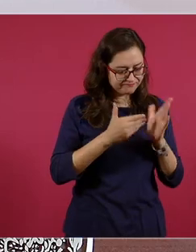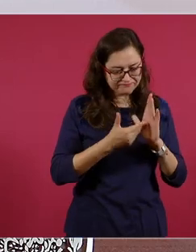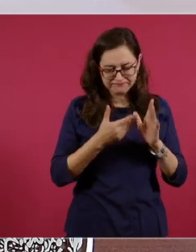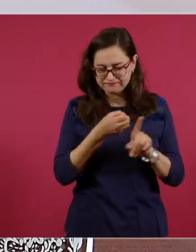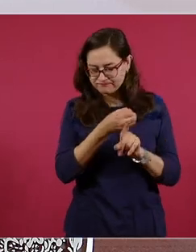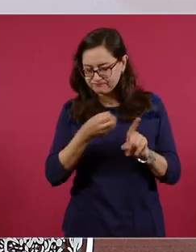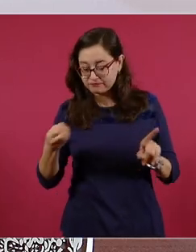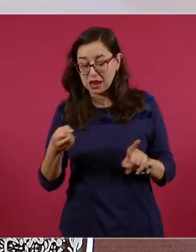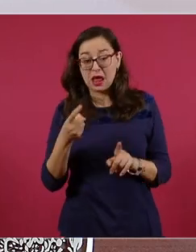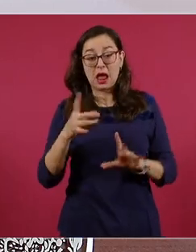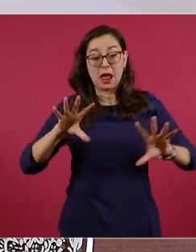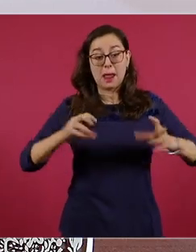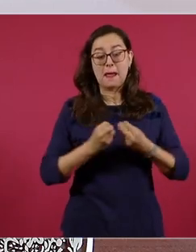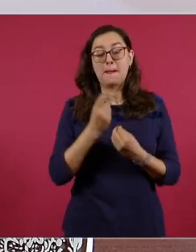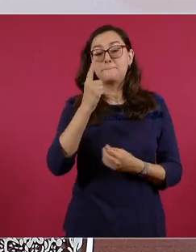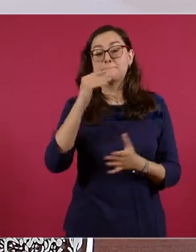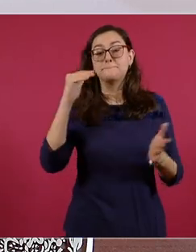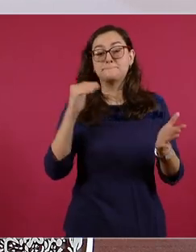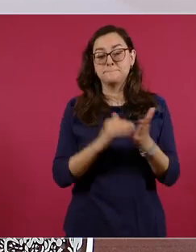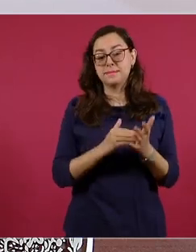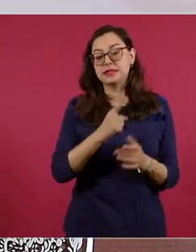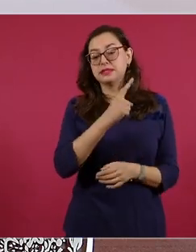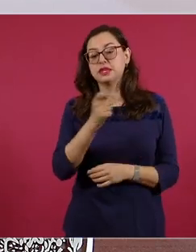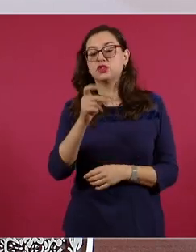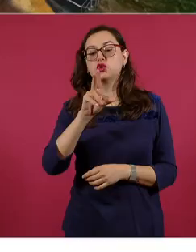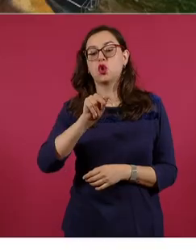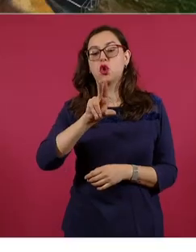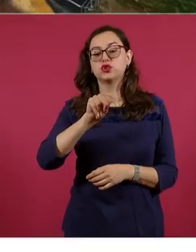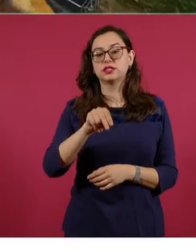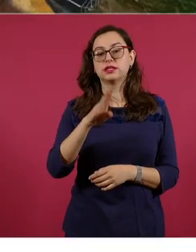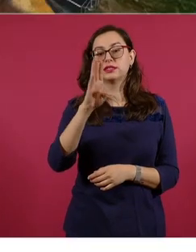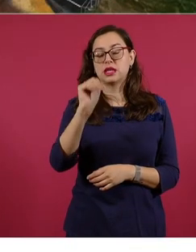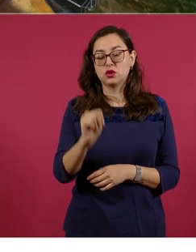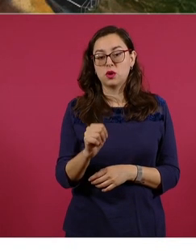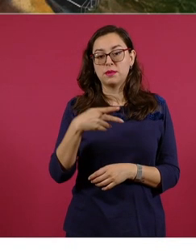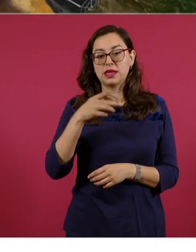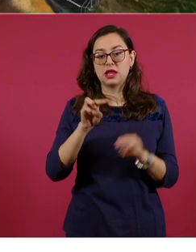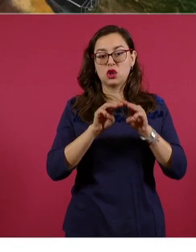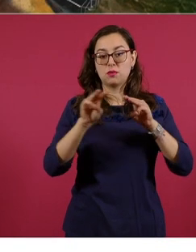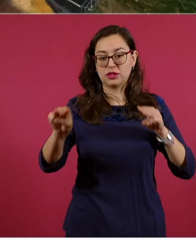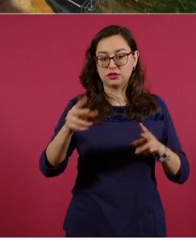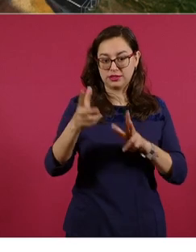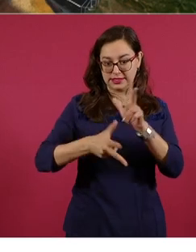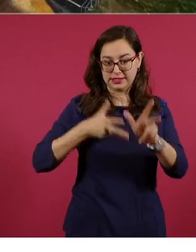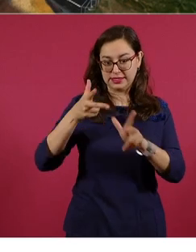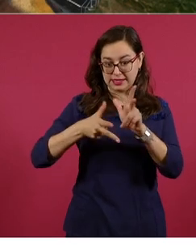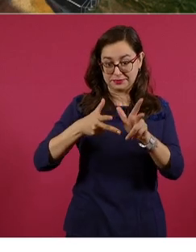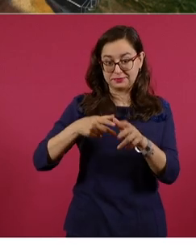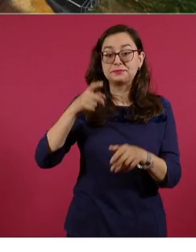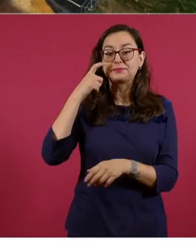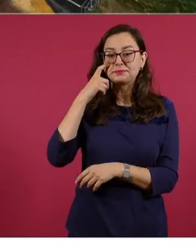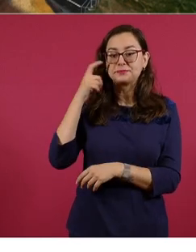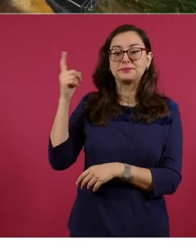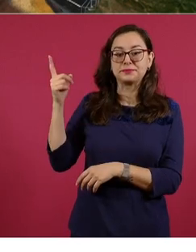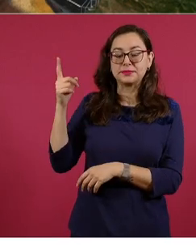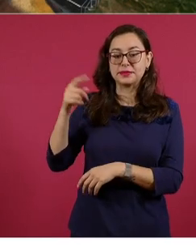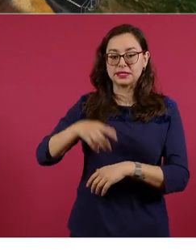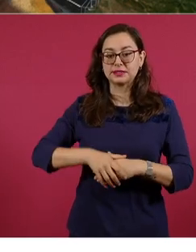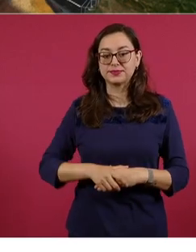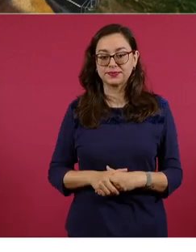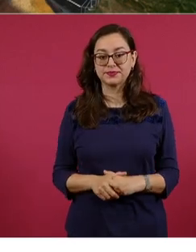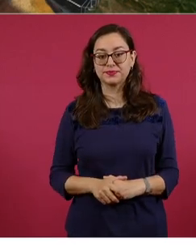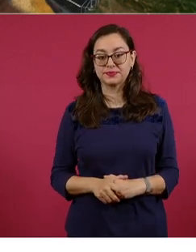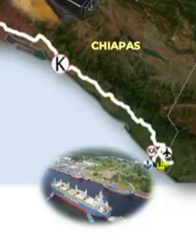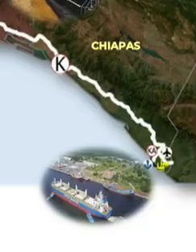por 1.189 kilómetros de vías férreas en tres líneas, que ya sumados con lo que se está haciendo en el